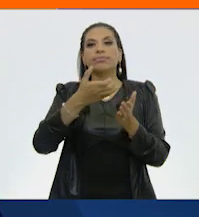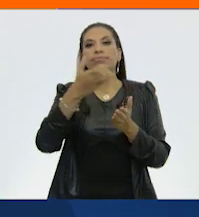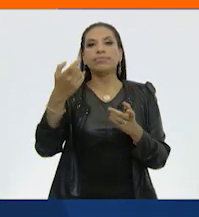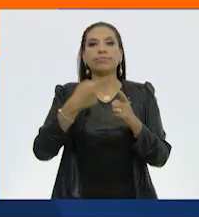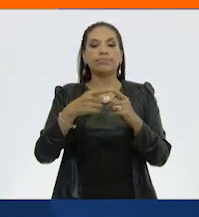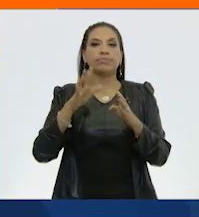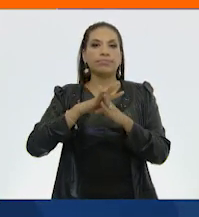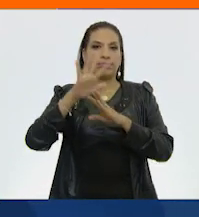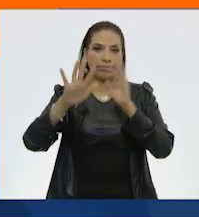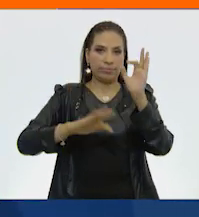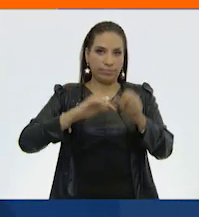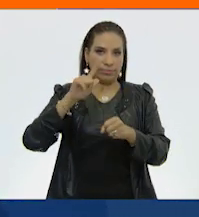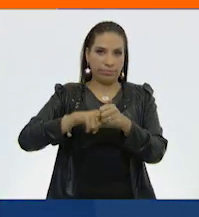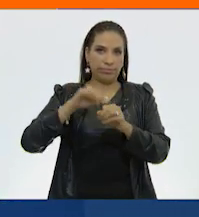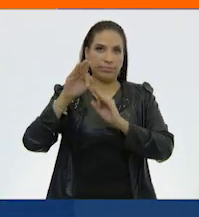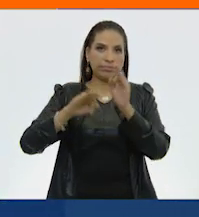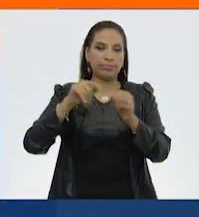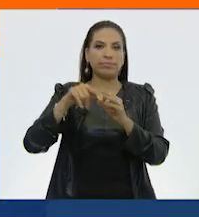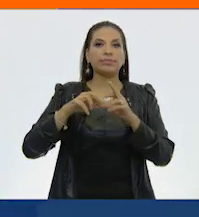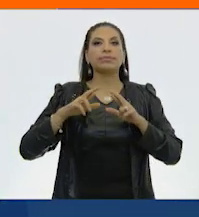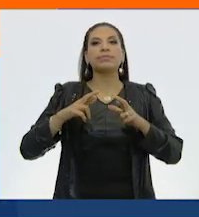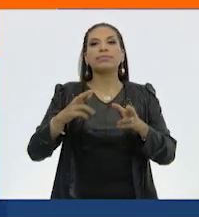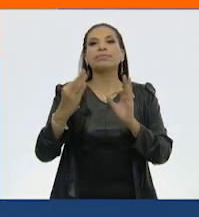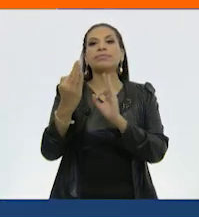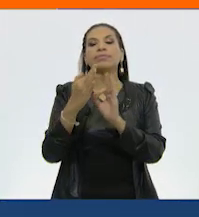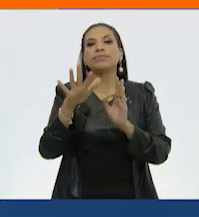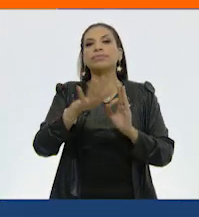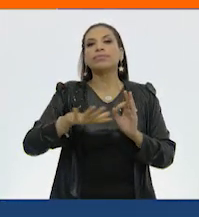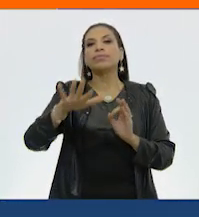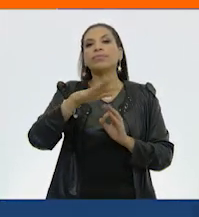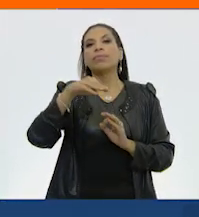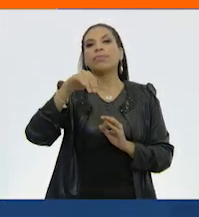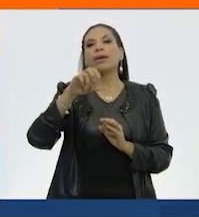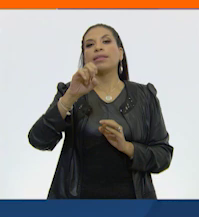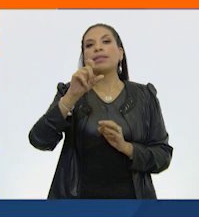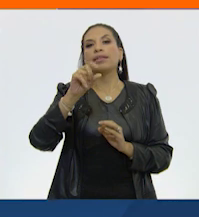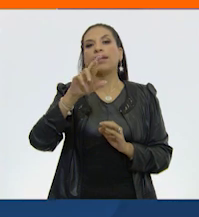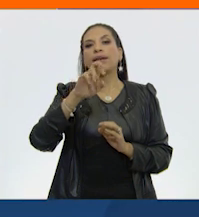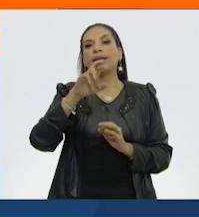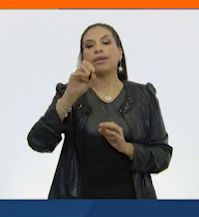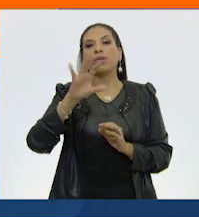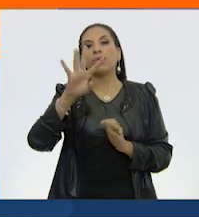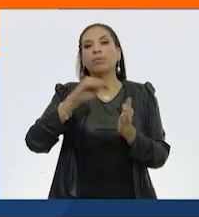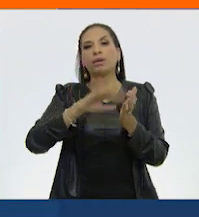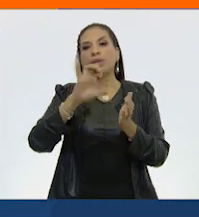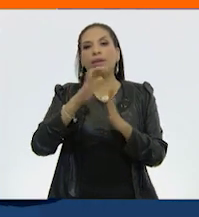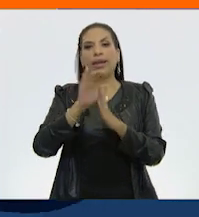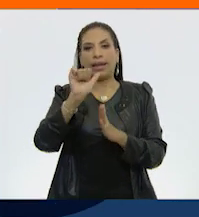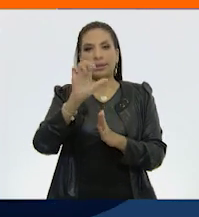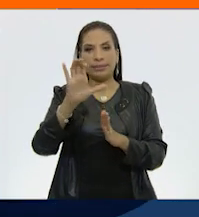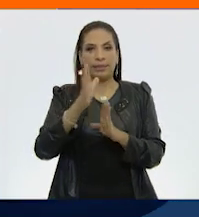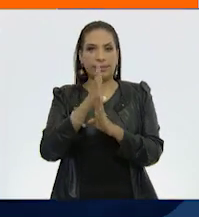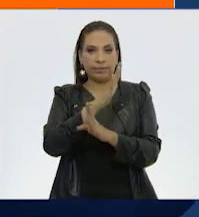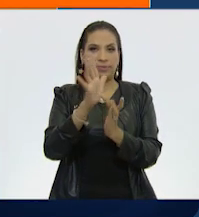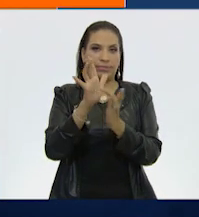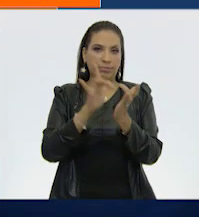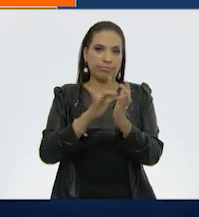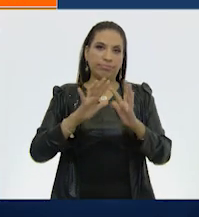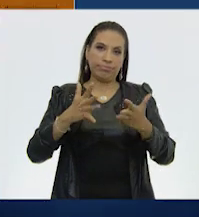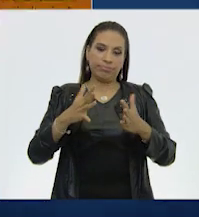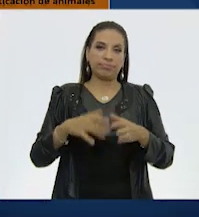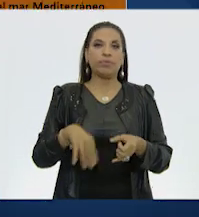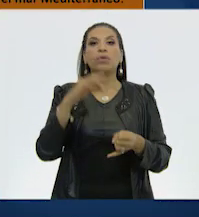la domesticación de animales cerca del mar Mediterráneo en el 4500 a.C. aproximadamente.